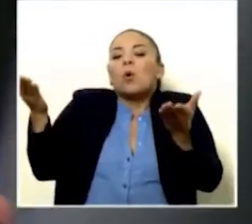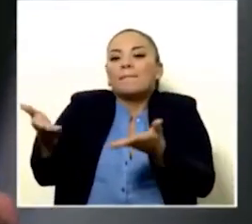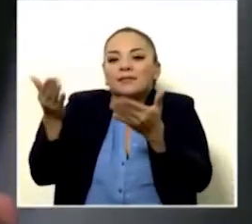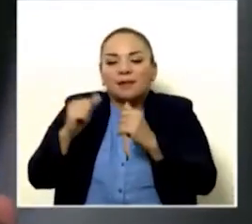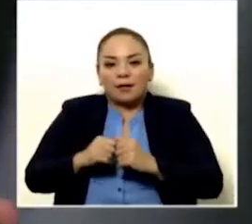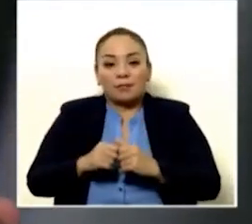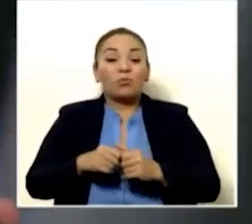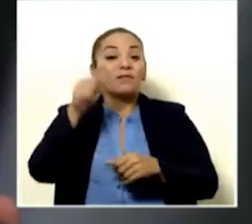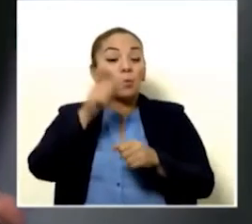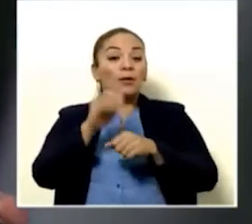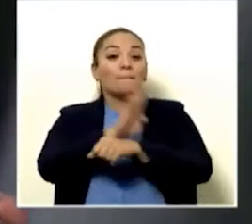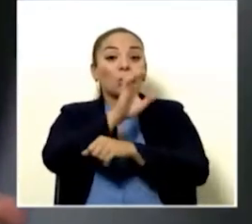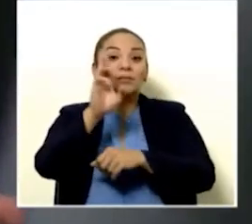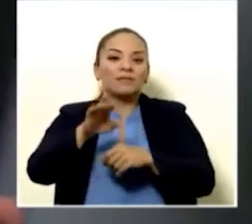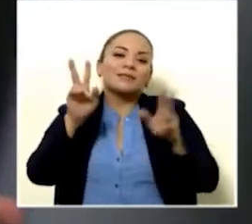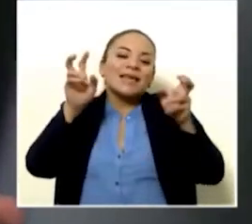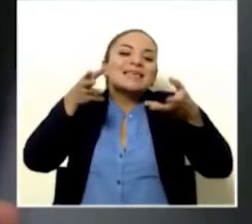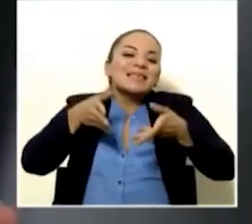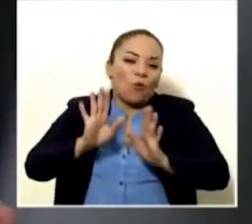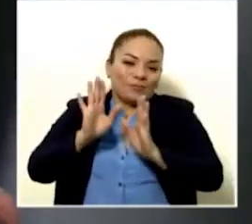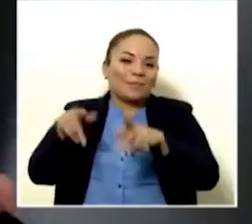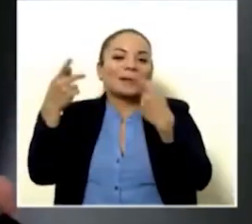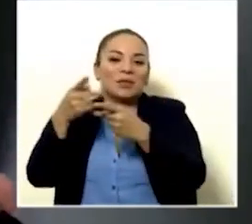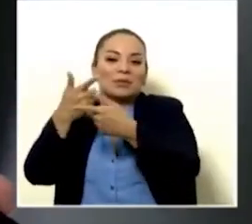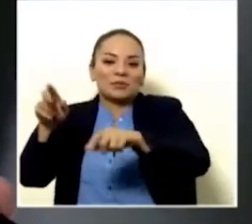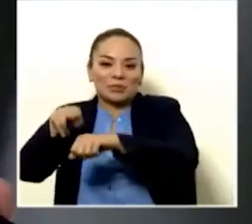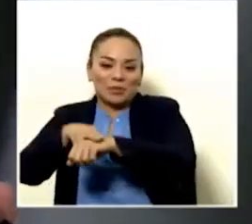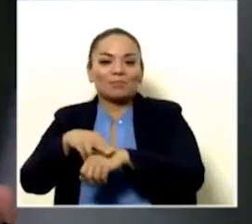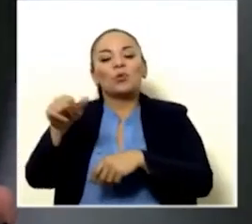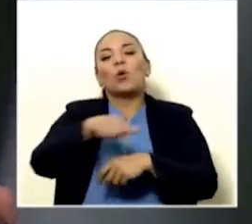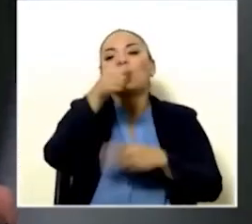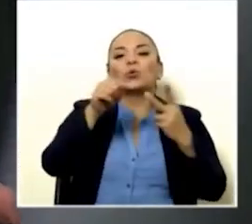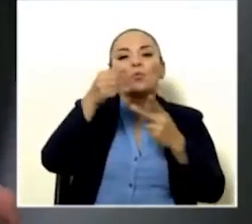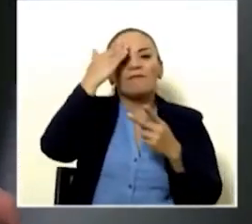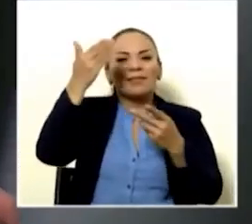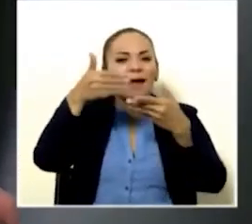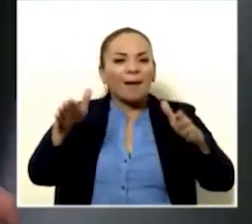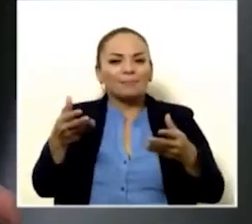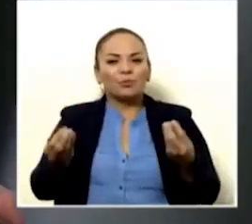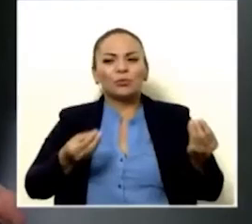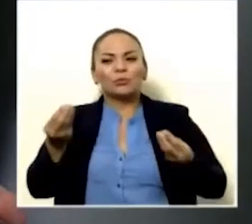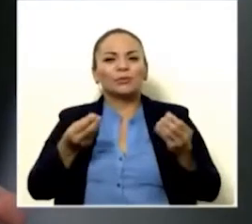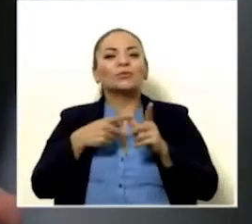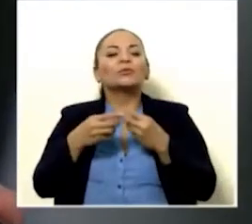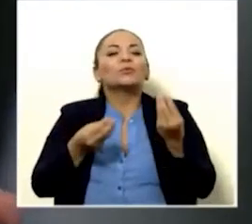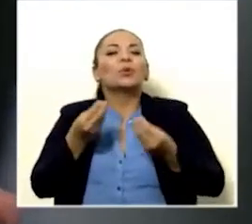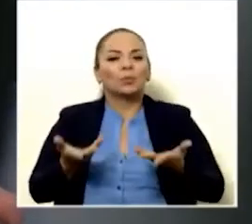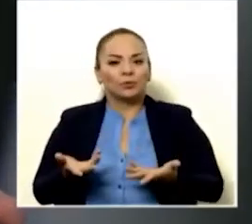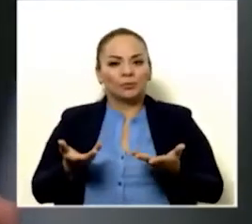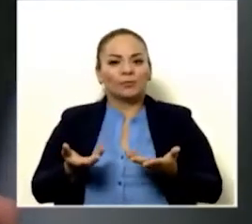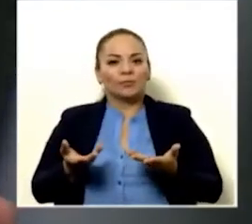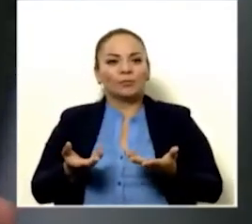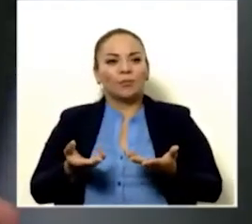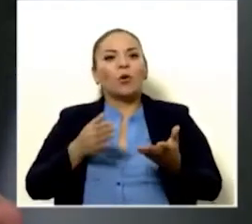Nacional, el Banco de Costa Rica, ¿verdad? Y a otros, como también Frente Amplio, que se han opuesto, ¿cómo hacer para convencer con un nuevo texto sustitutivo,